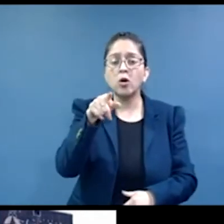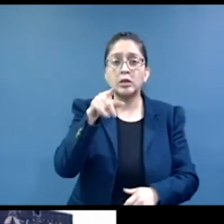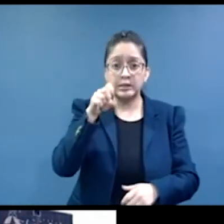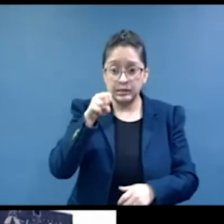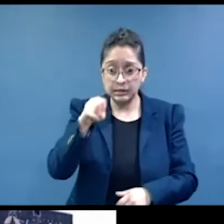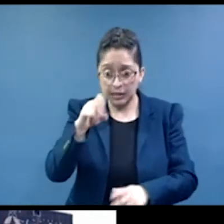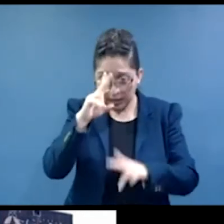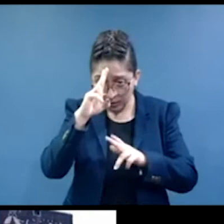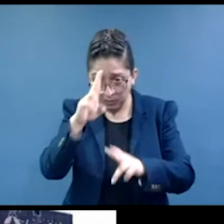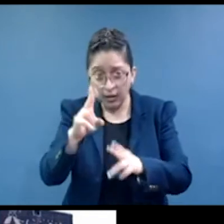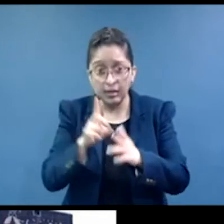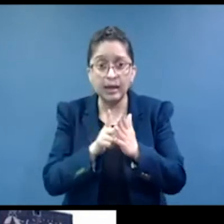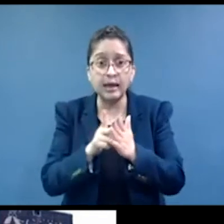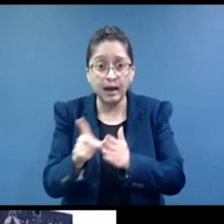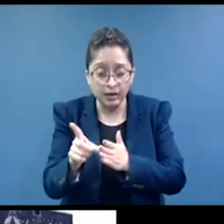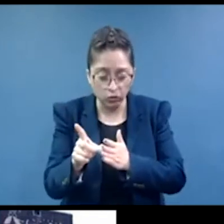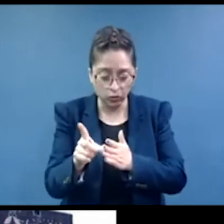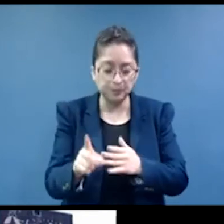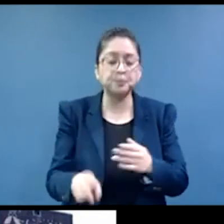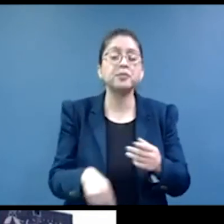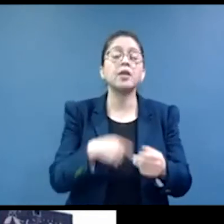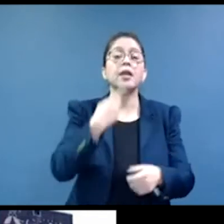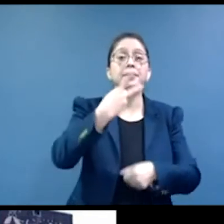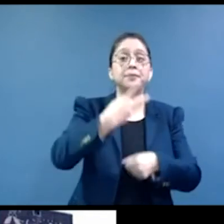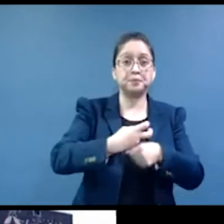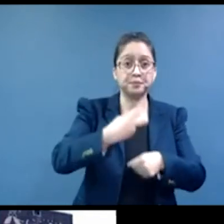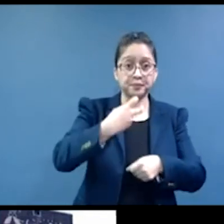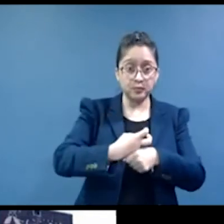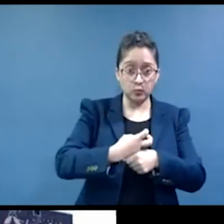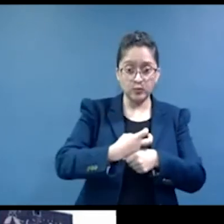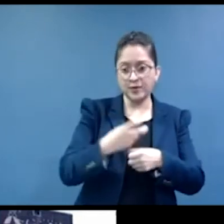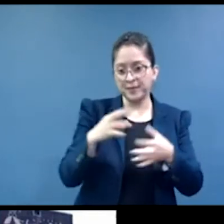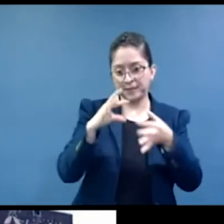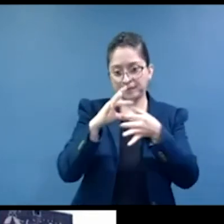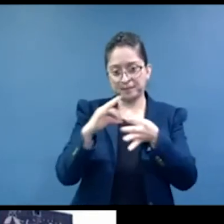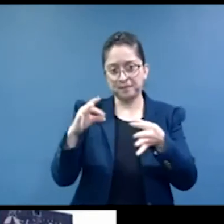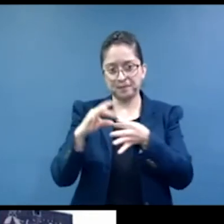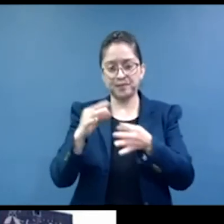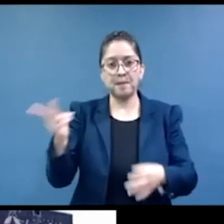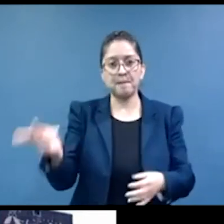segunda ronda quisiera retomar el orden que ya venimos teniendo y